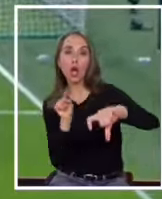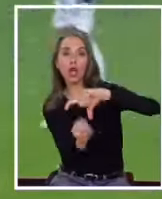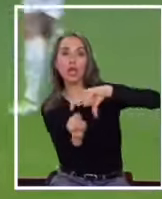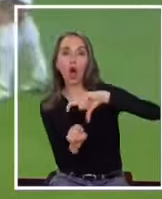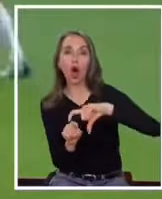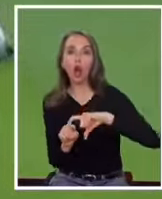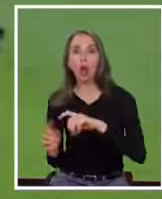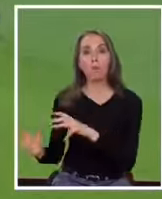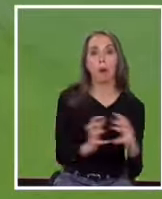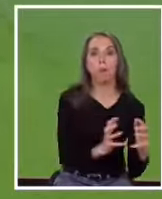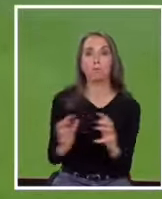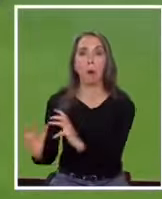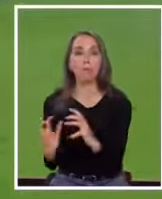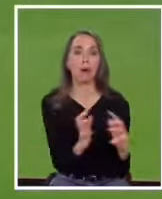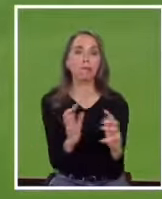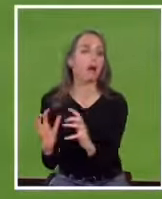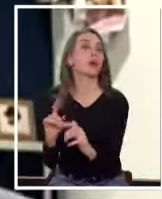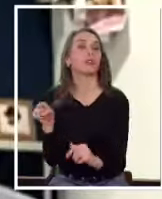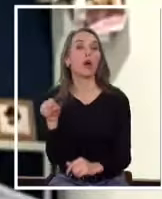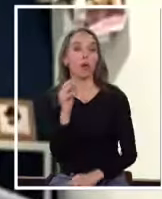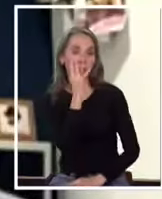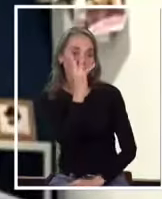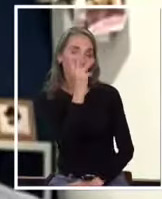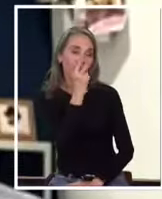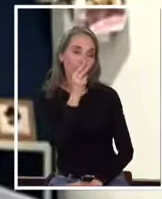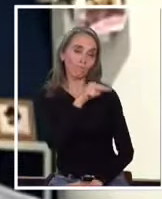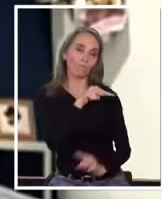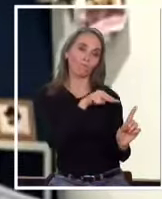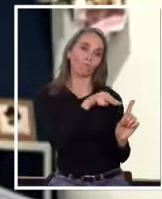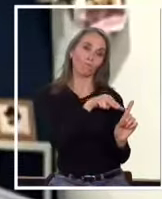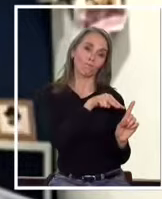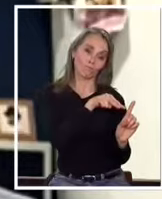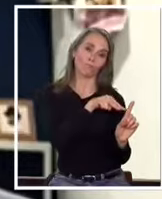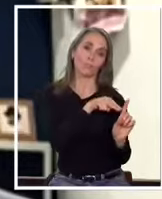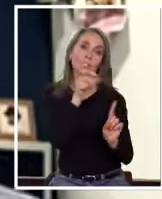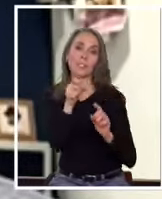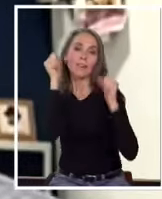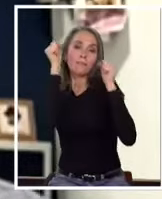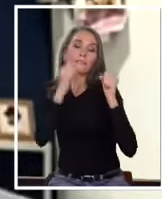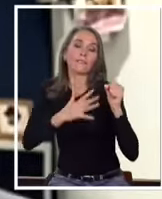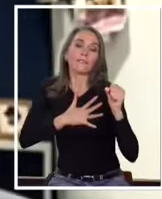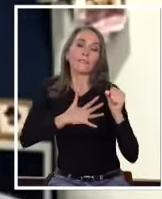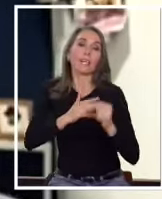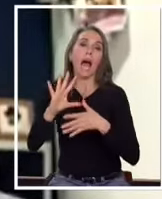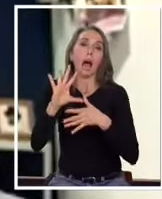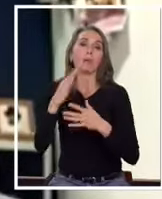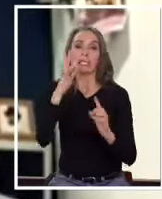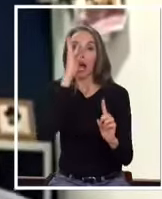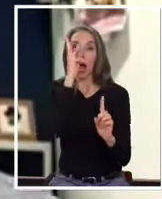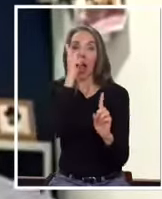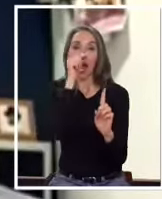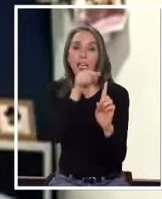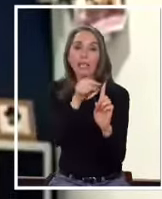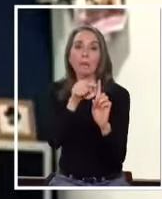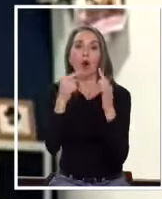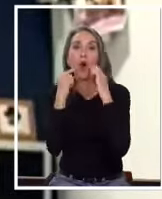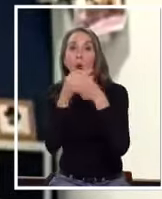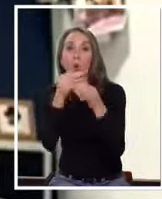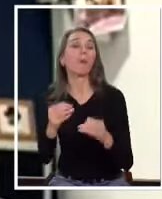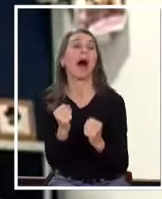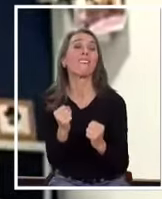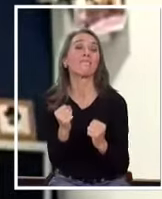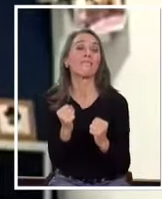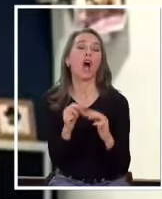tiene quite. O sea, todas esas cosas van a enamorar seguramente al hincha del América, que ya está enamorado con el solo rumor de